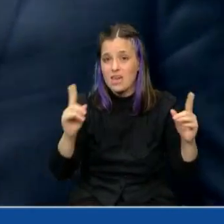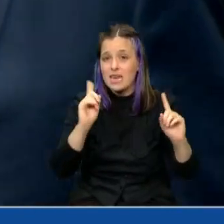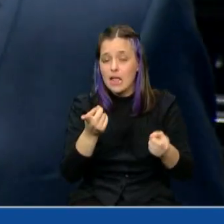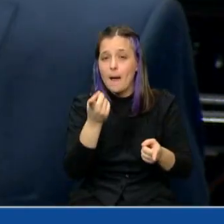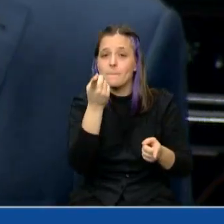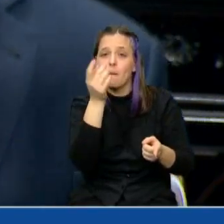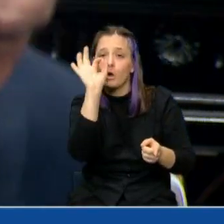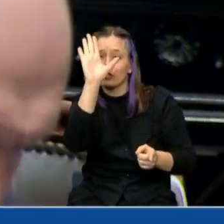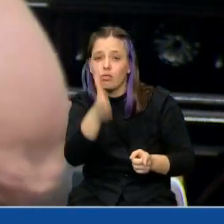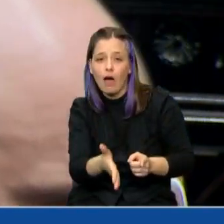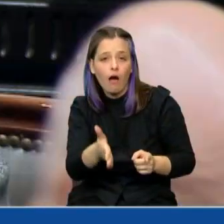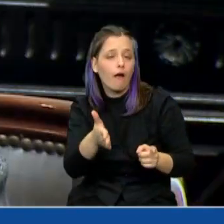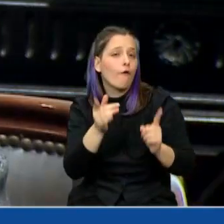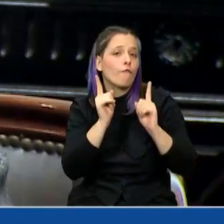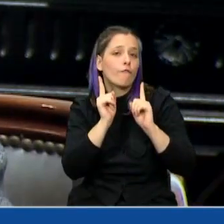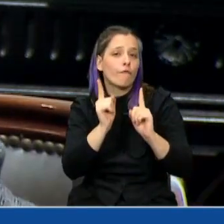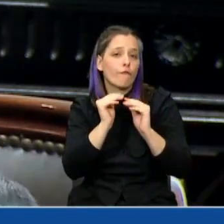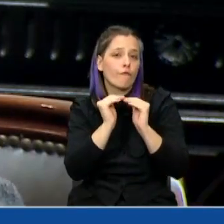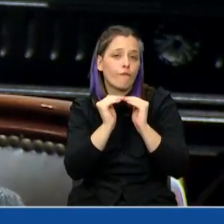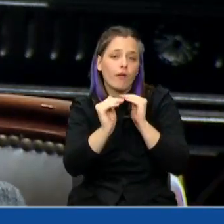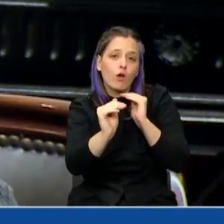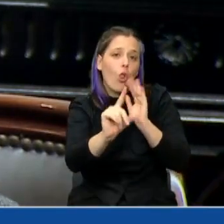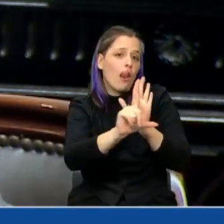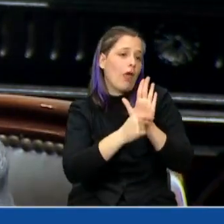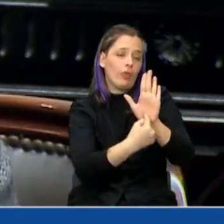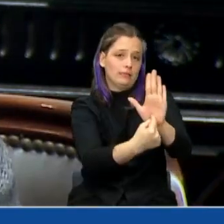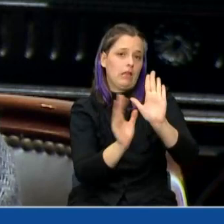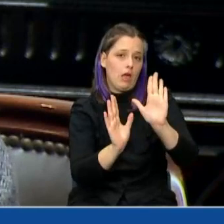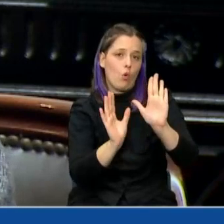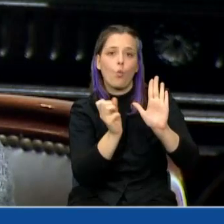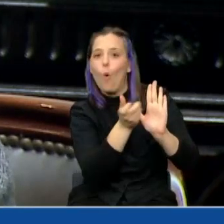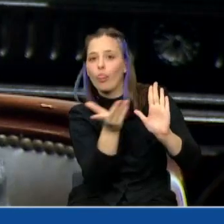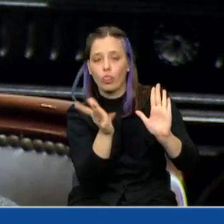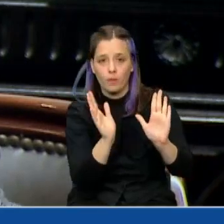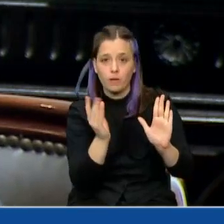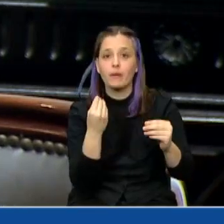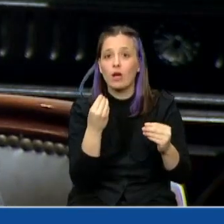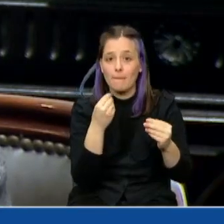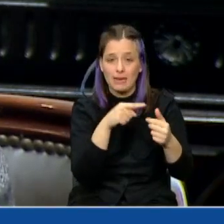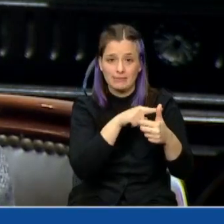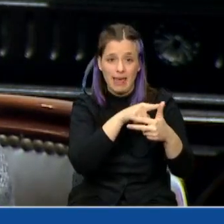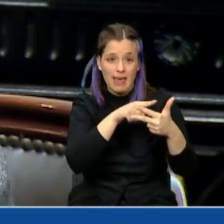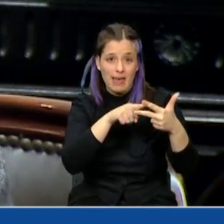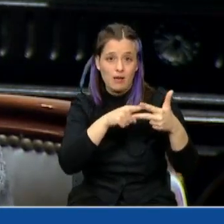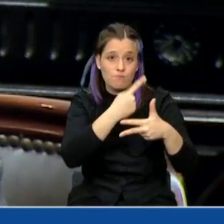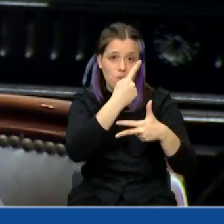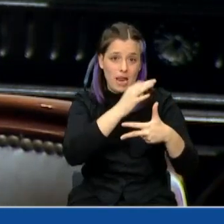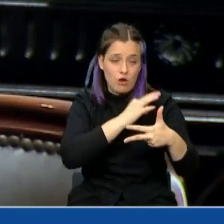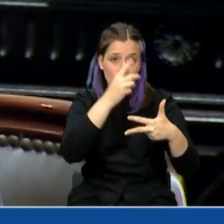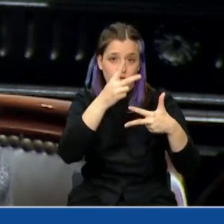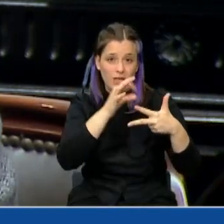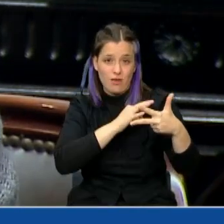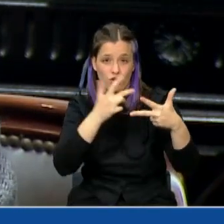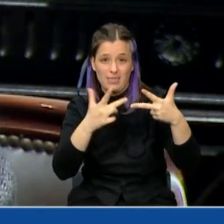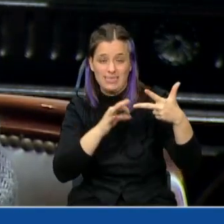fijo y preestablecido por la ley. Claro, el resultado de esto es que al cabo de los 3 años la renta del propietario